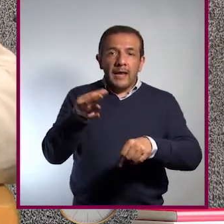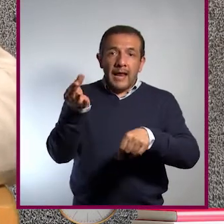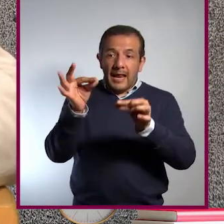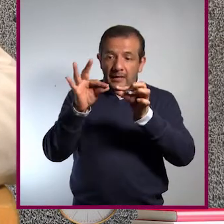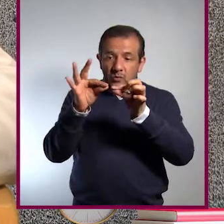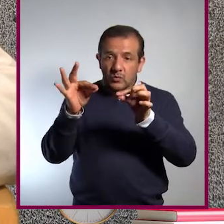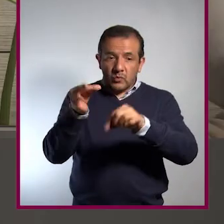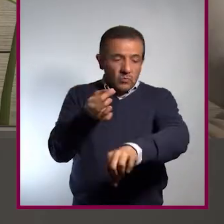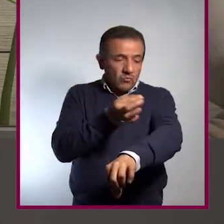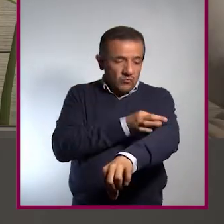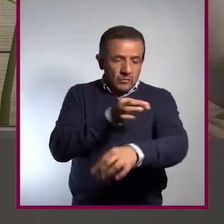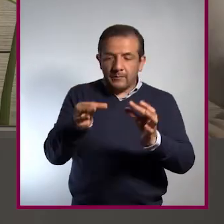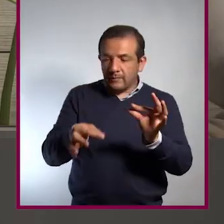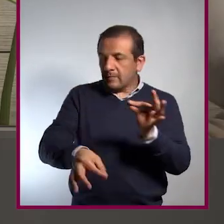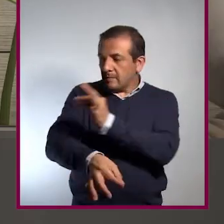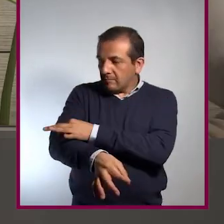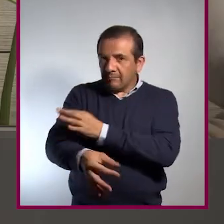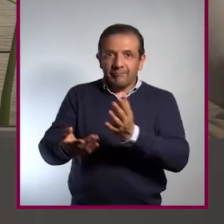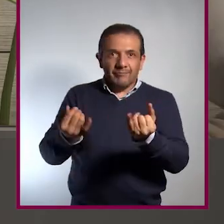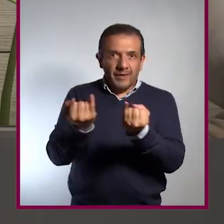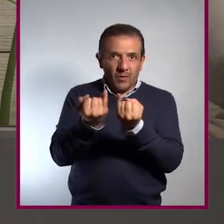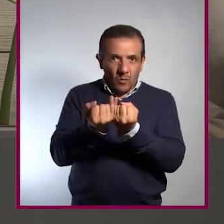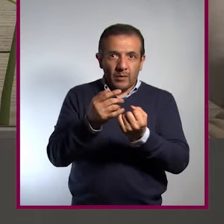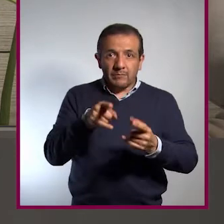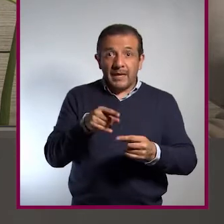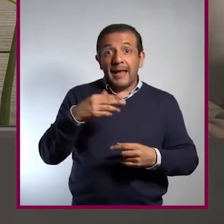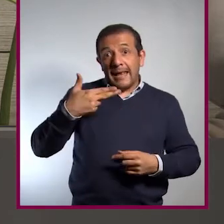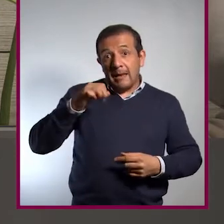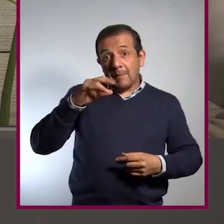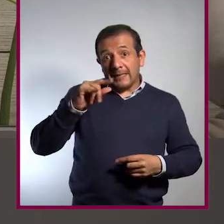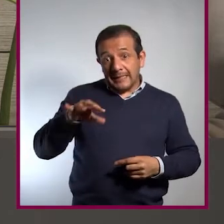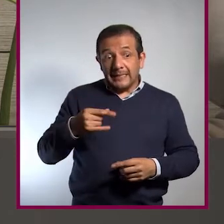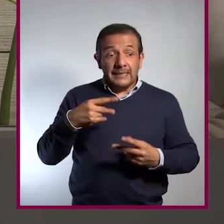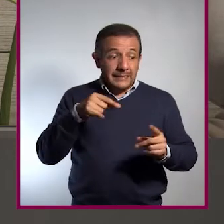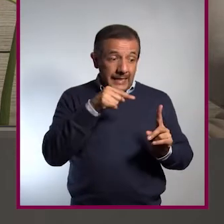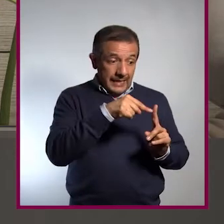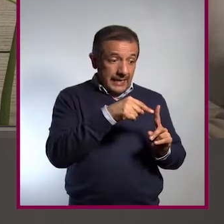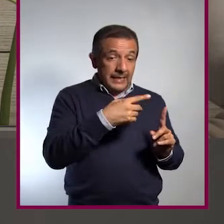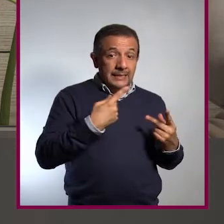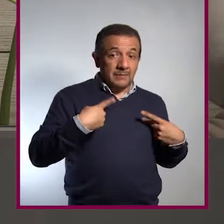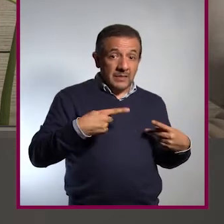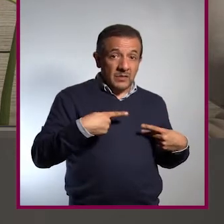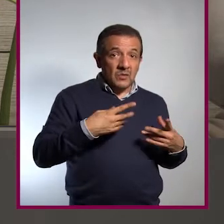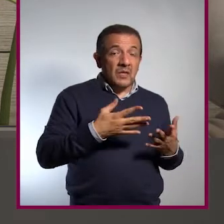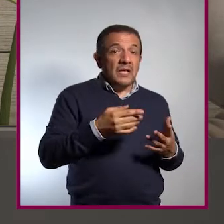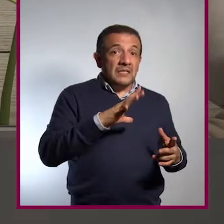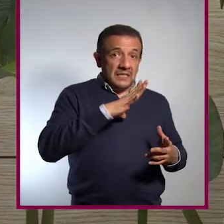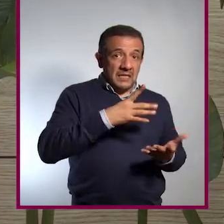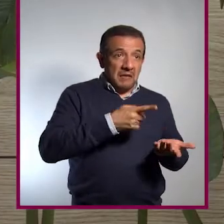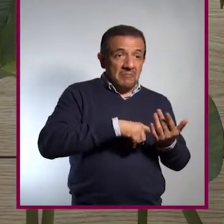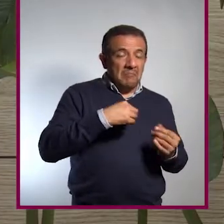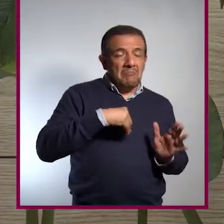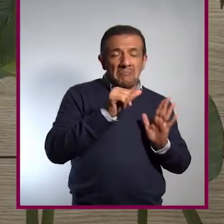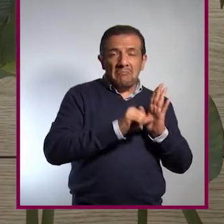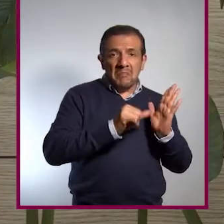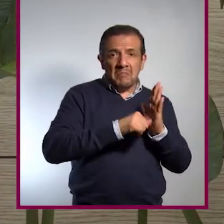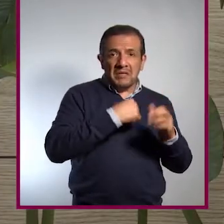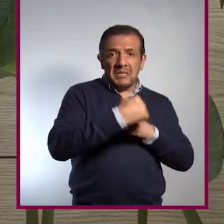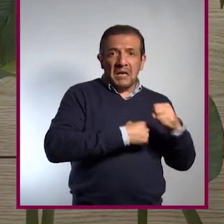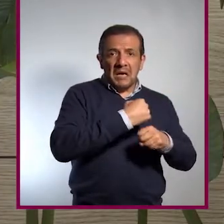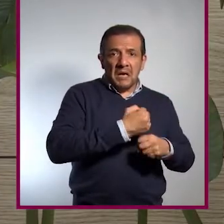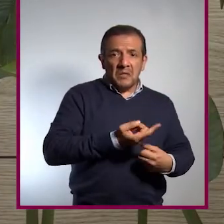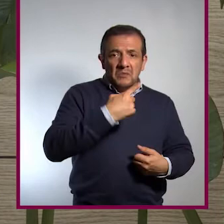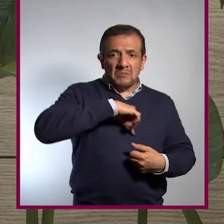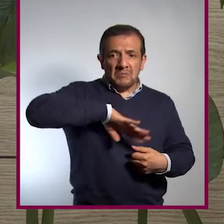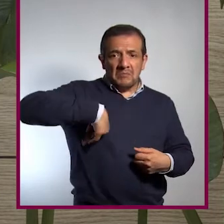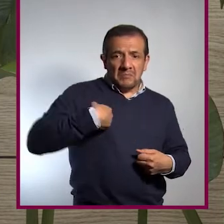de agujas. El problema con este tipo de hepatitis es que quienes lo contraen pueden no presentar síntomas durante meses